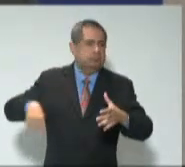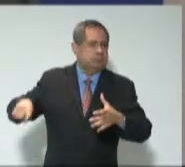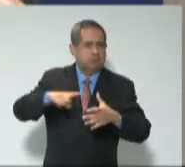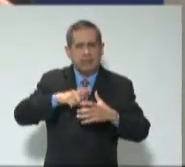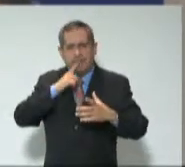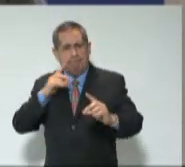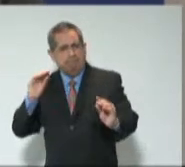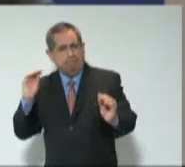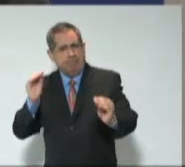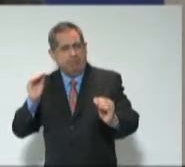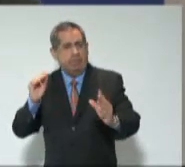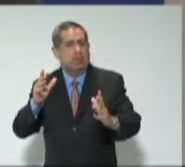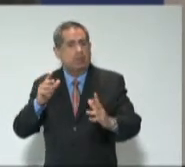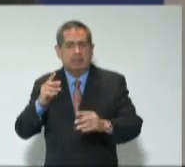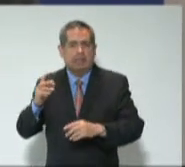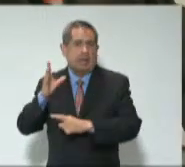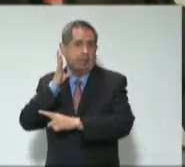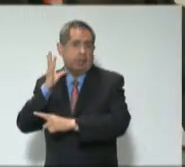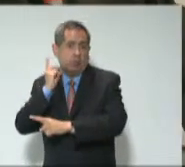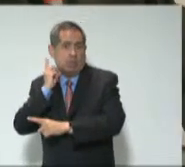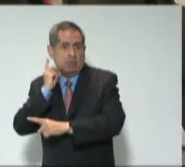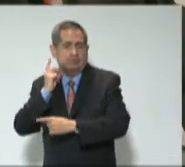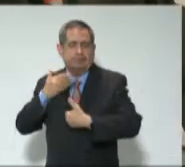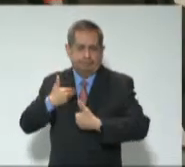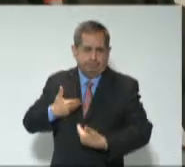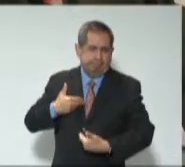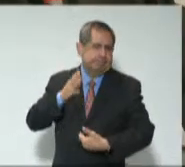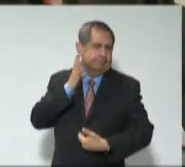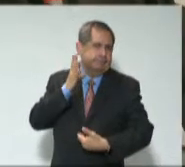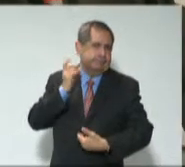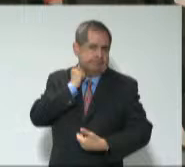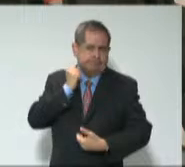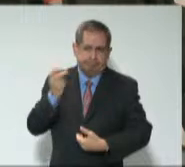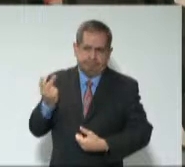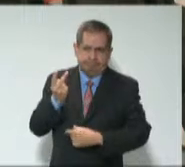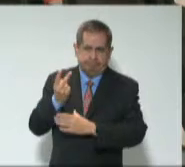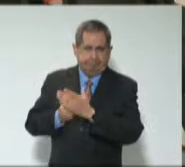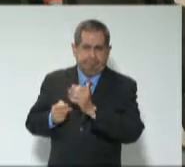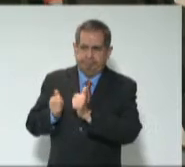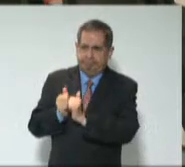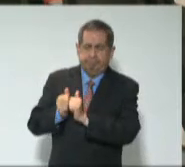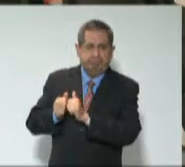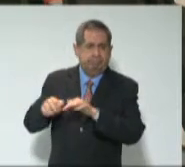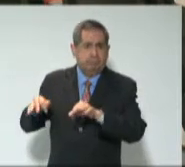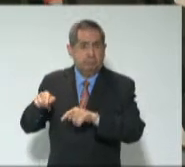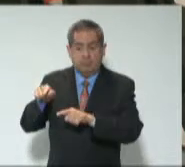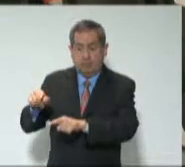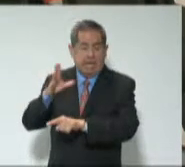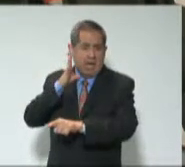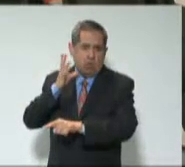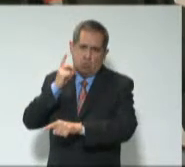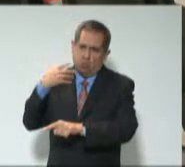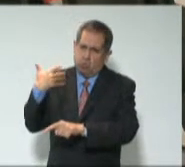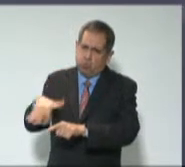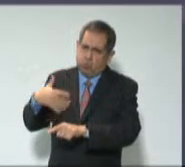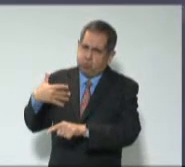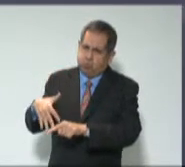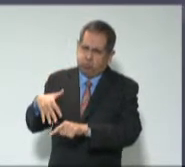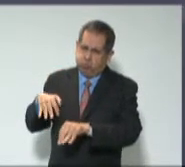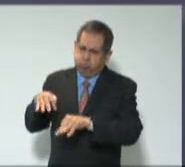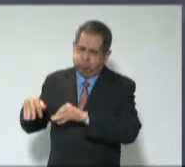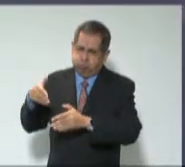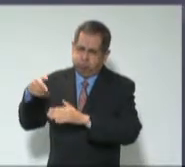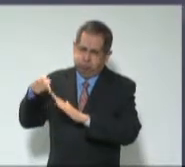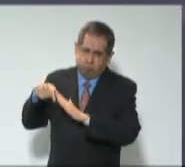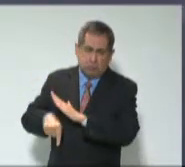debates en ambas cámaras ella en la cámara de diputados quien tiene un oficio profundo quien